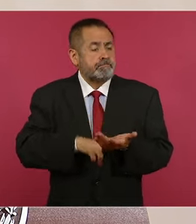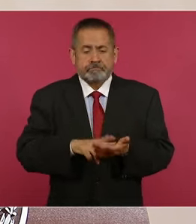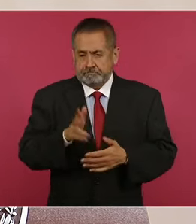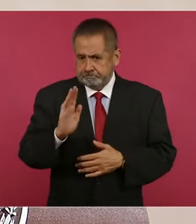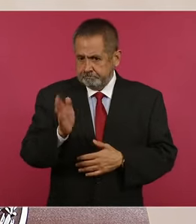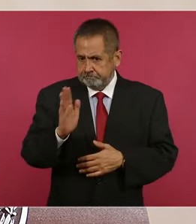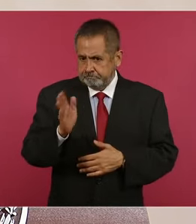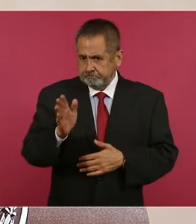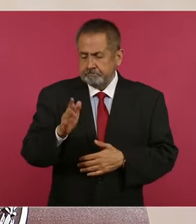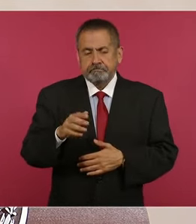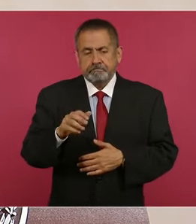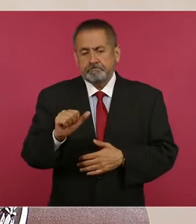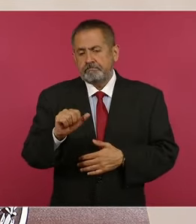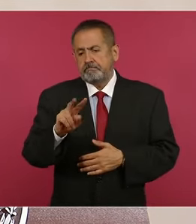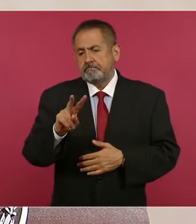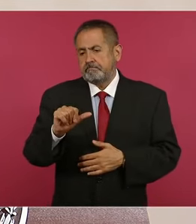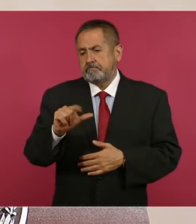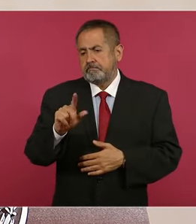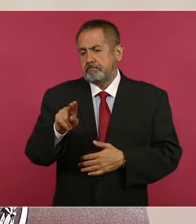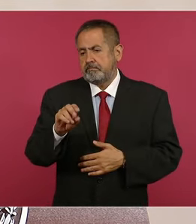Sí. Y